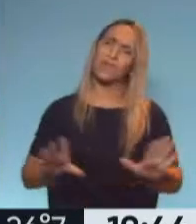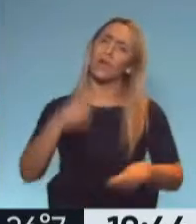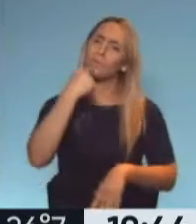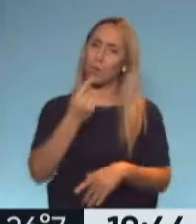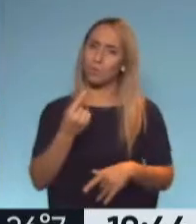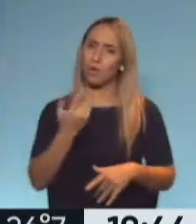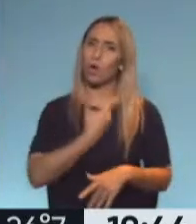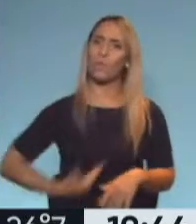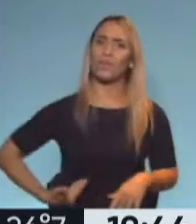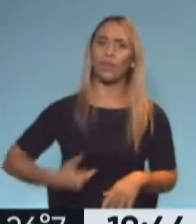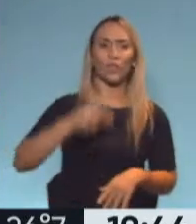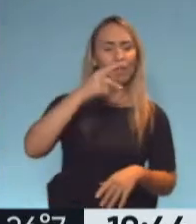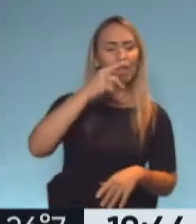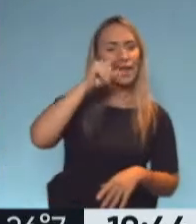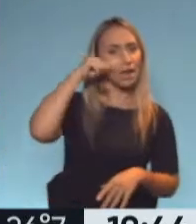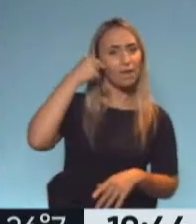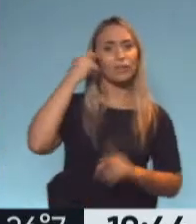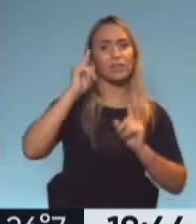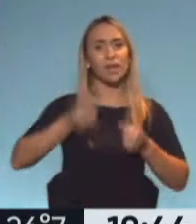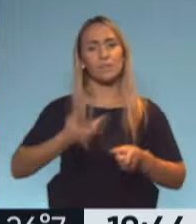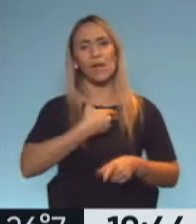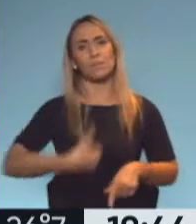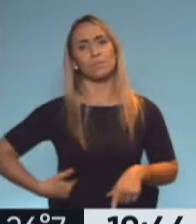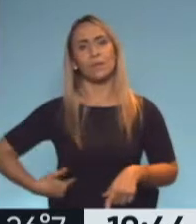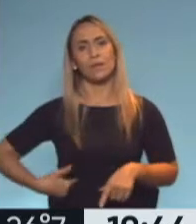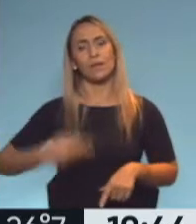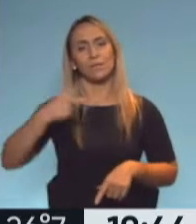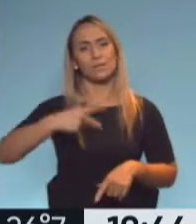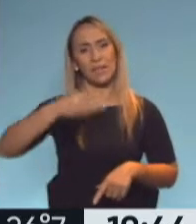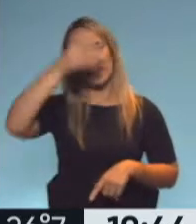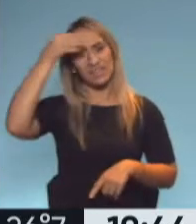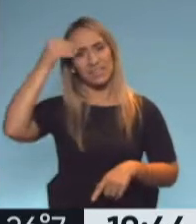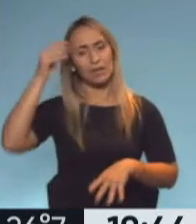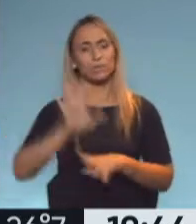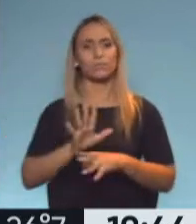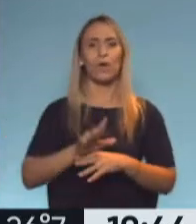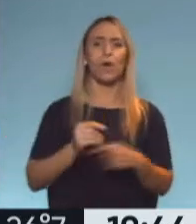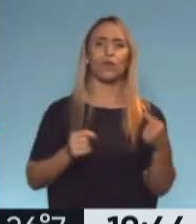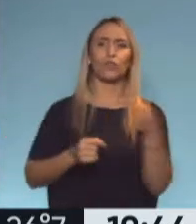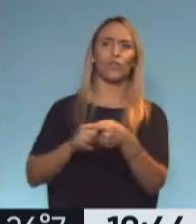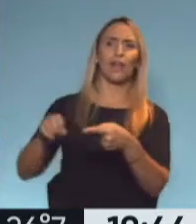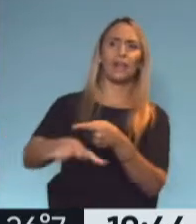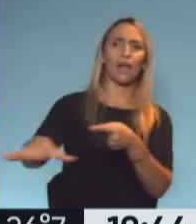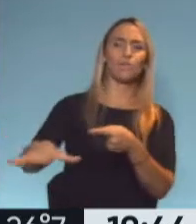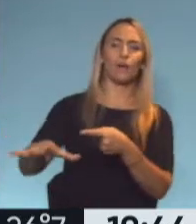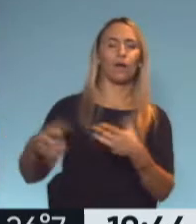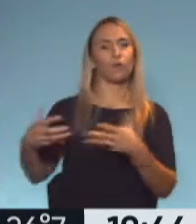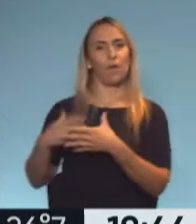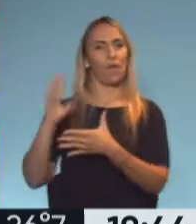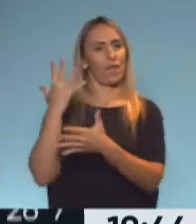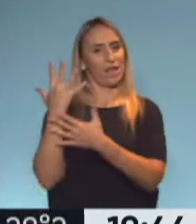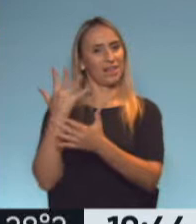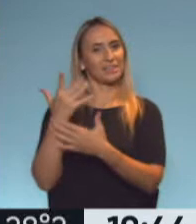Cristina es un gobierno anticampo, como intentan instalar algunos sectores de la derecha argentina? La verdad es que es un